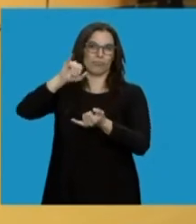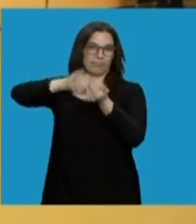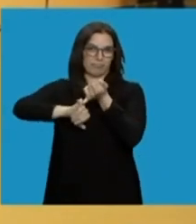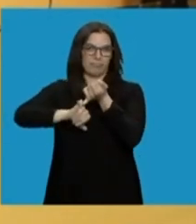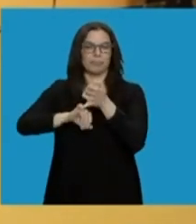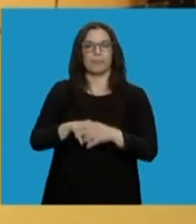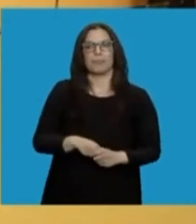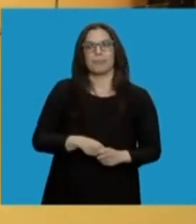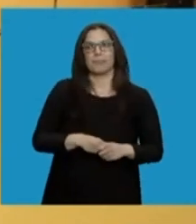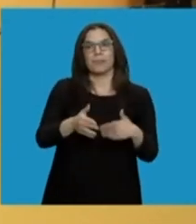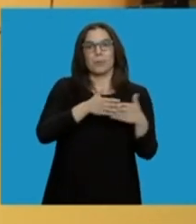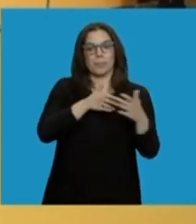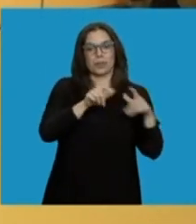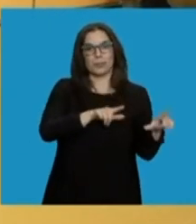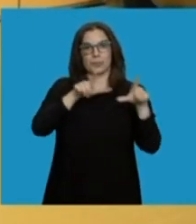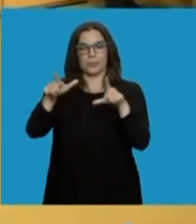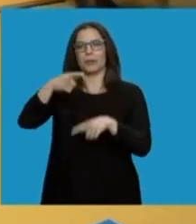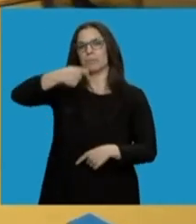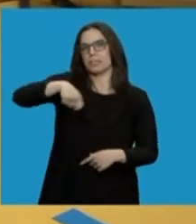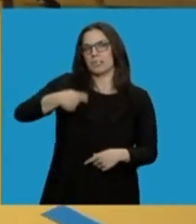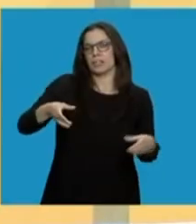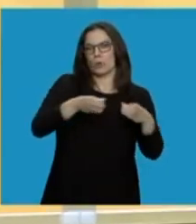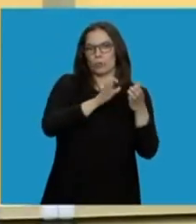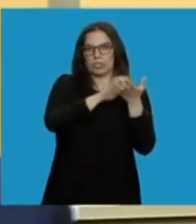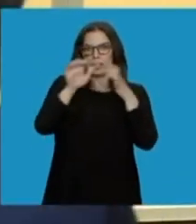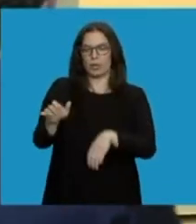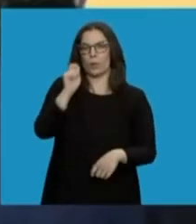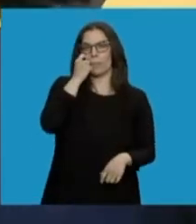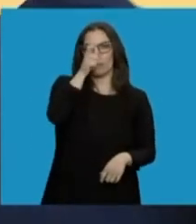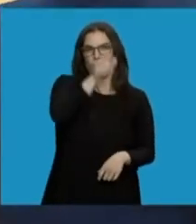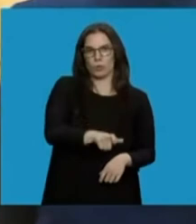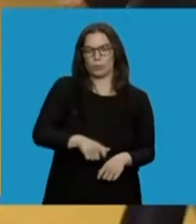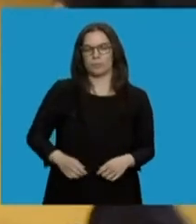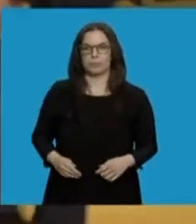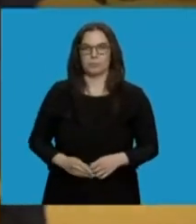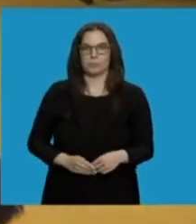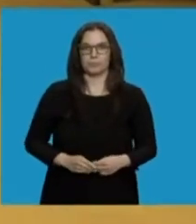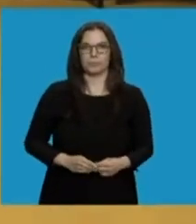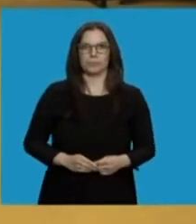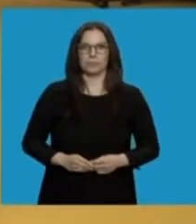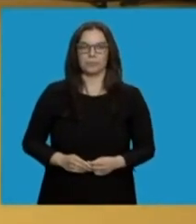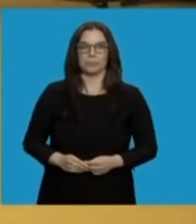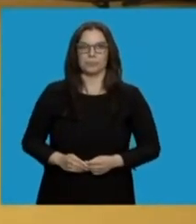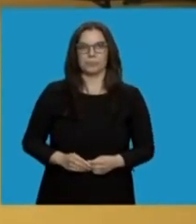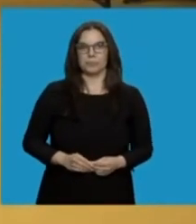Hace entrega de esa placa el presidente de la Junta de Castilla y León, Alfonso Fernández Mañueco.